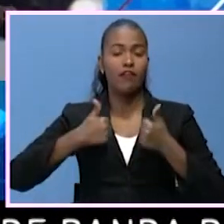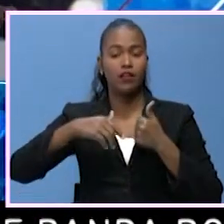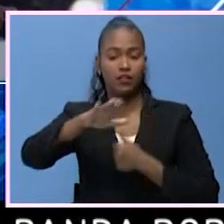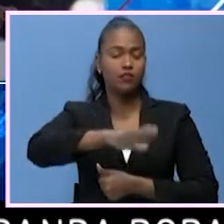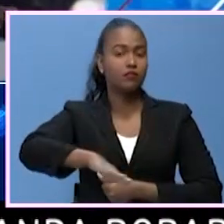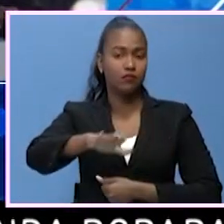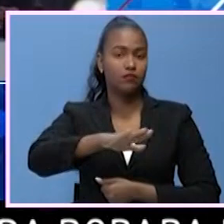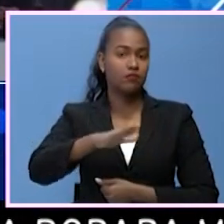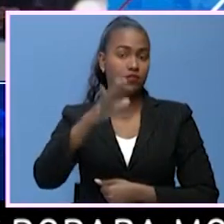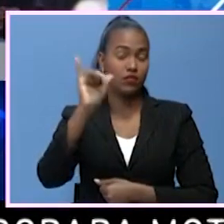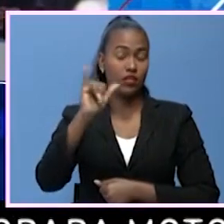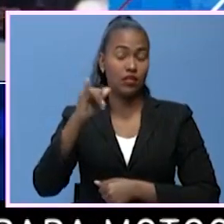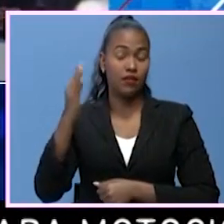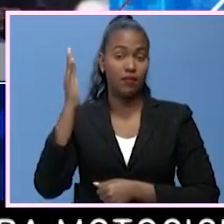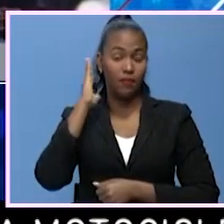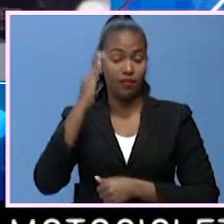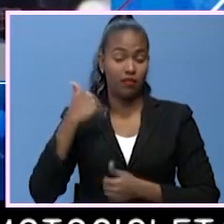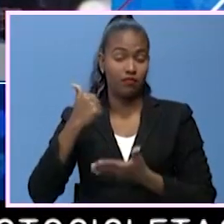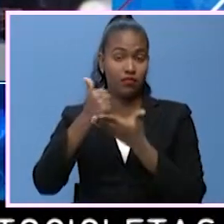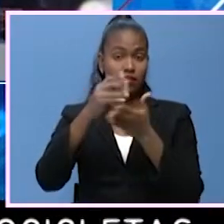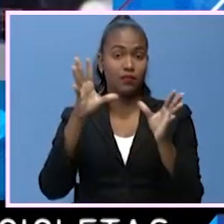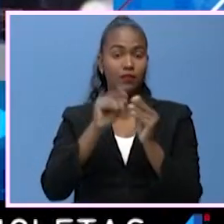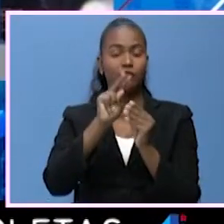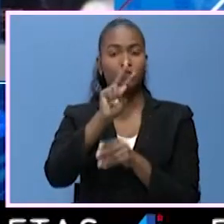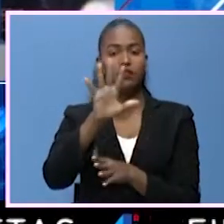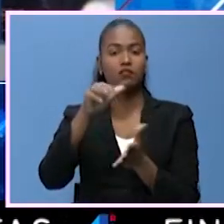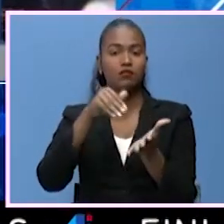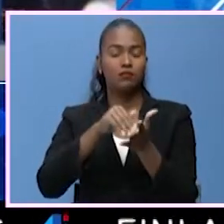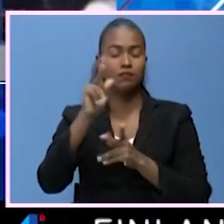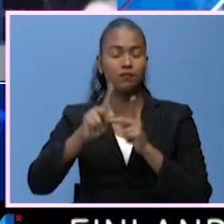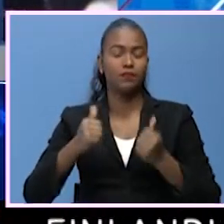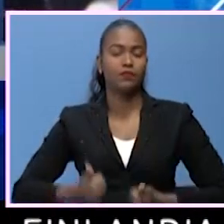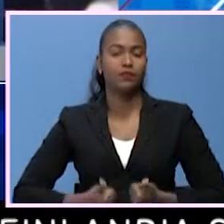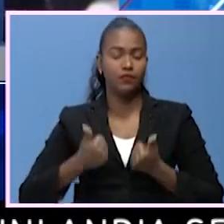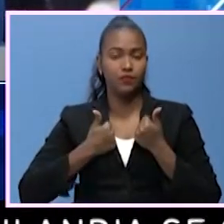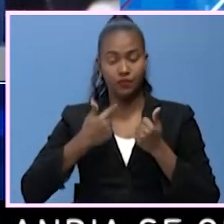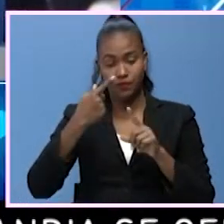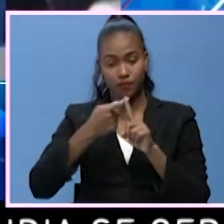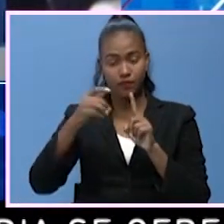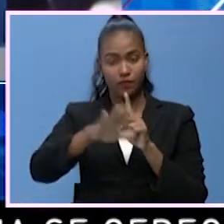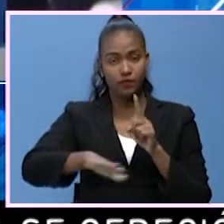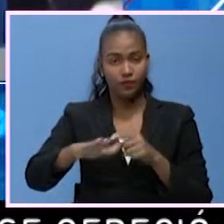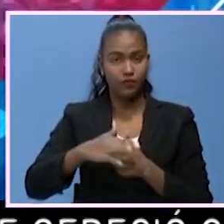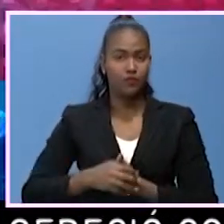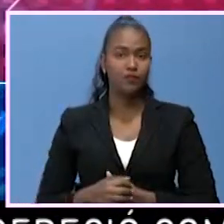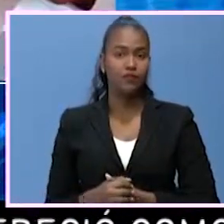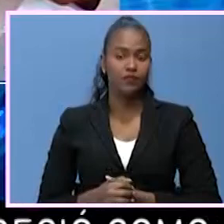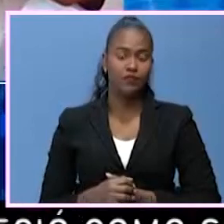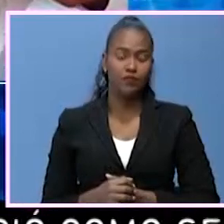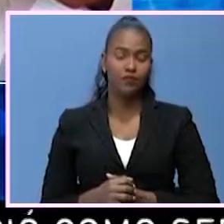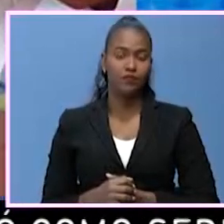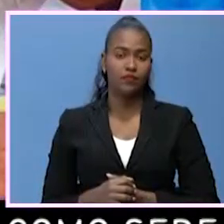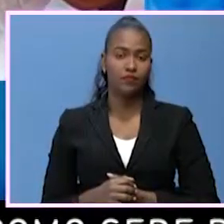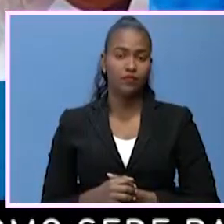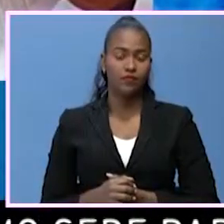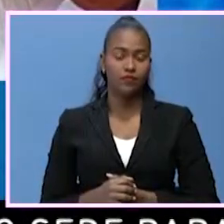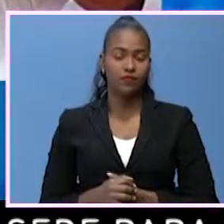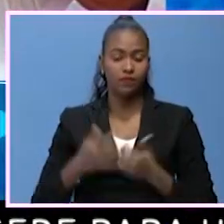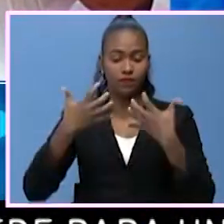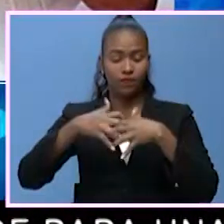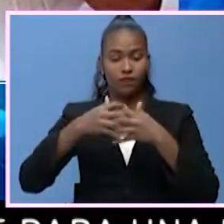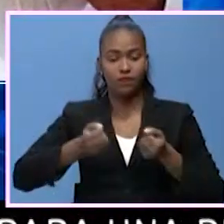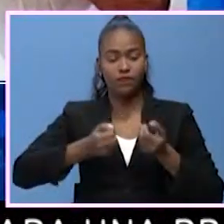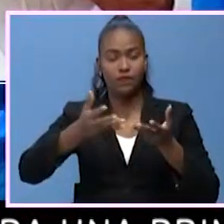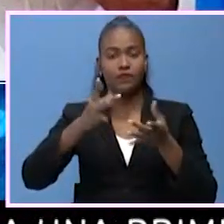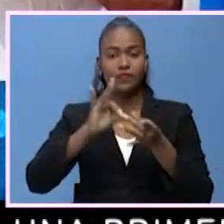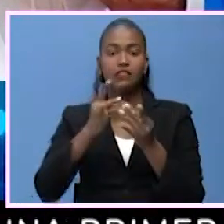esa zona y que impactará a más de 25.000 habitantes de esta zona. La empresa distribuidora